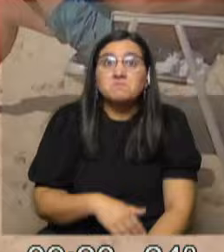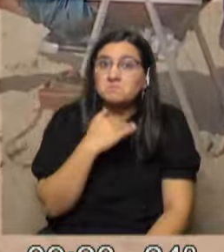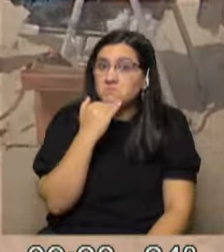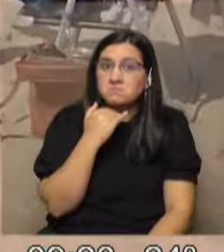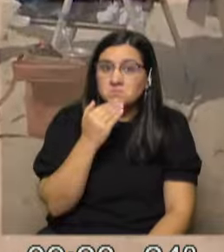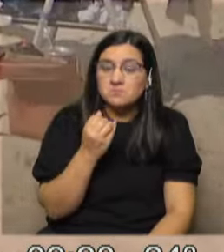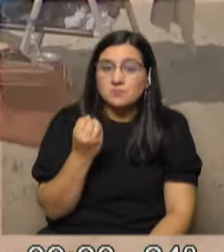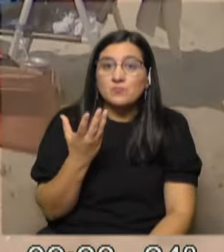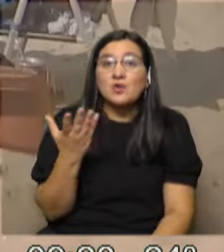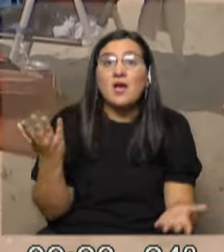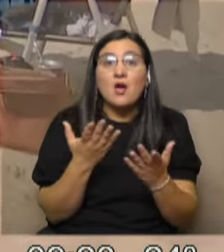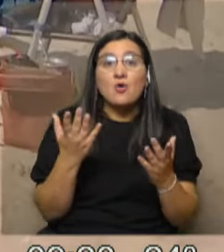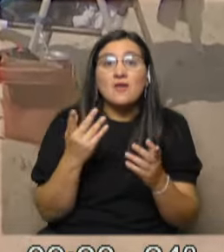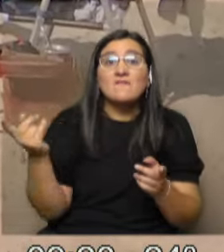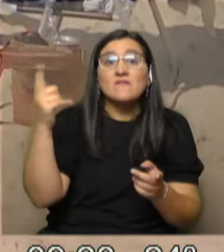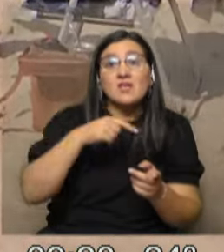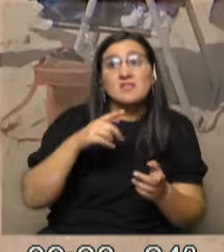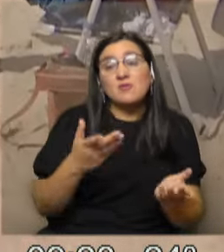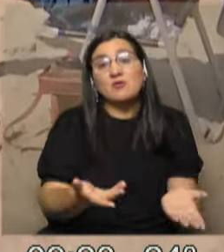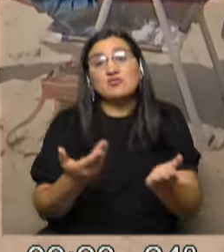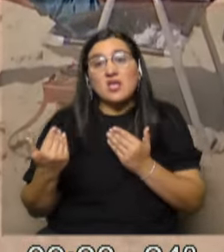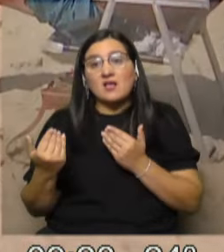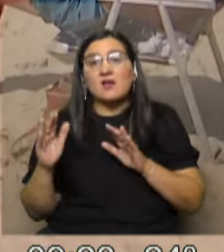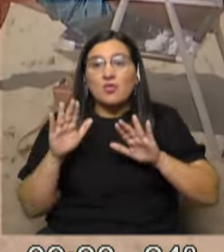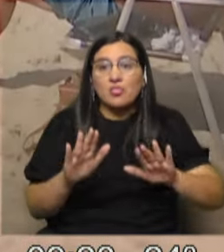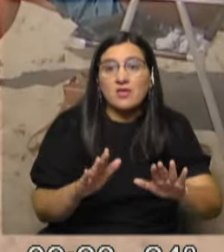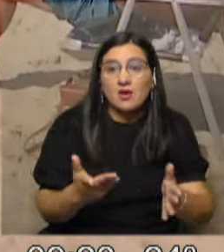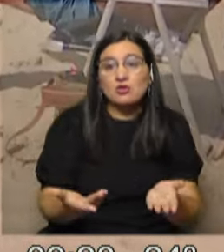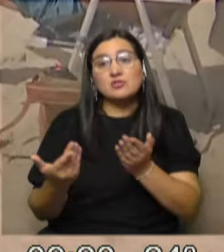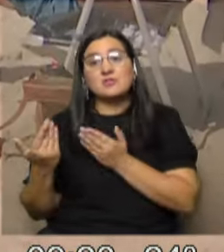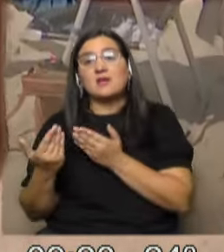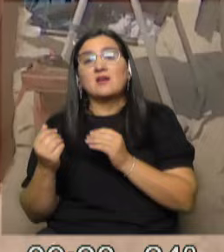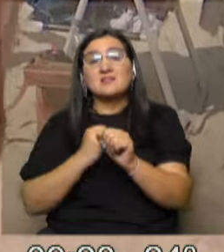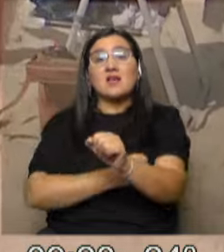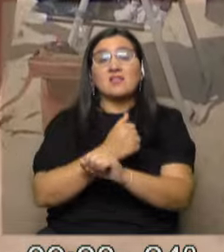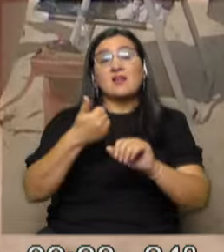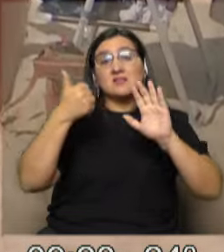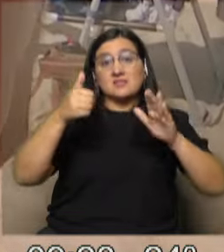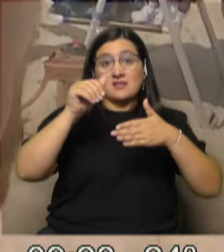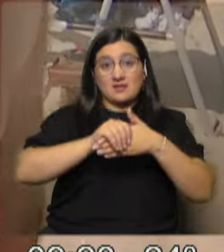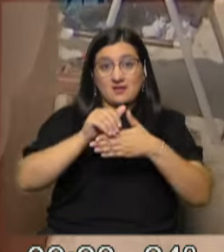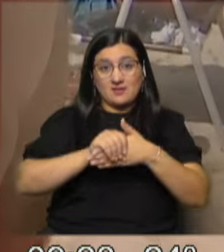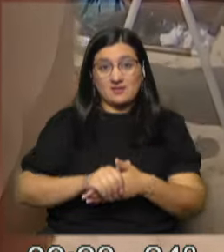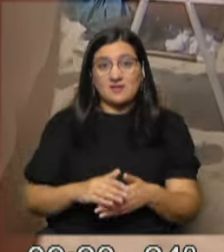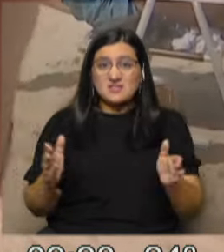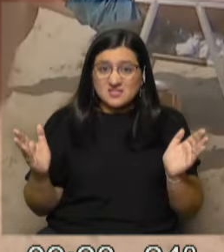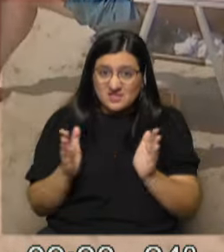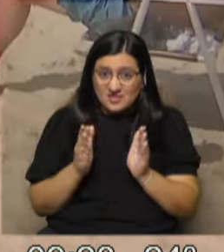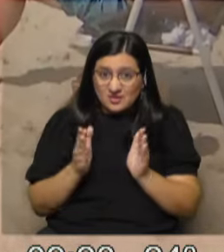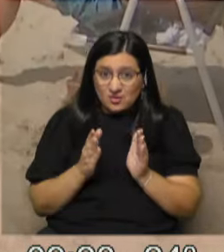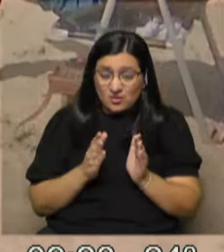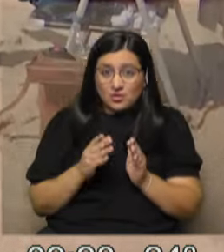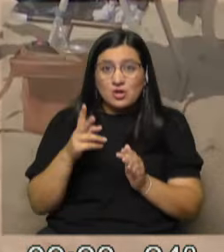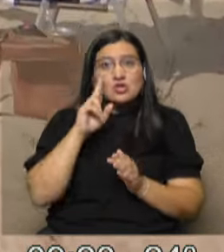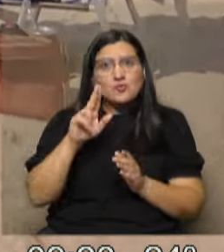sé, porque ahora vienen, de repente lo sacan. Está como hasta las 6 de la tarde. Pero es eso, algo así, ¿viste? Tan chiquito así. Lo que había. Sí, sí, sí. Está yo todo, vi